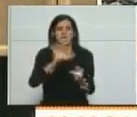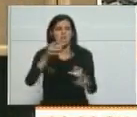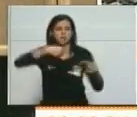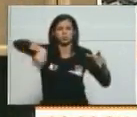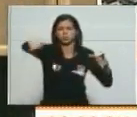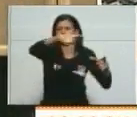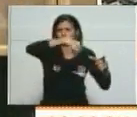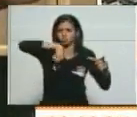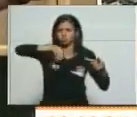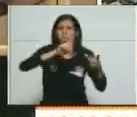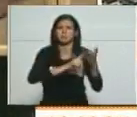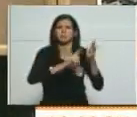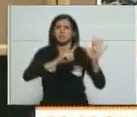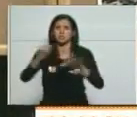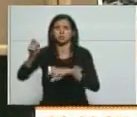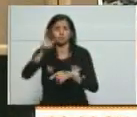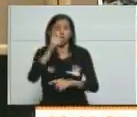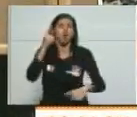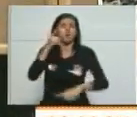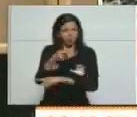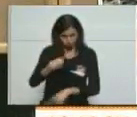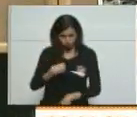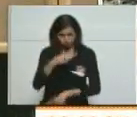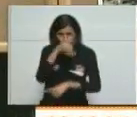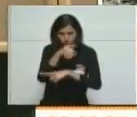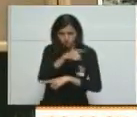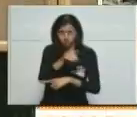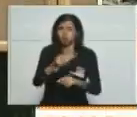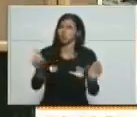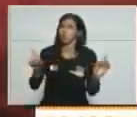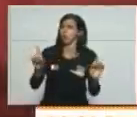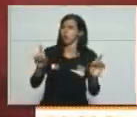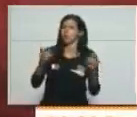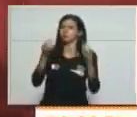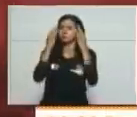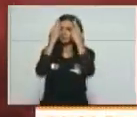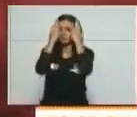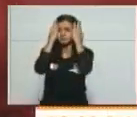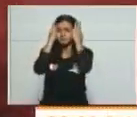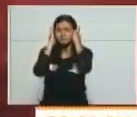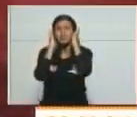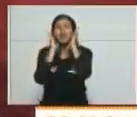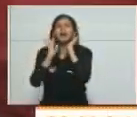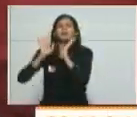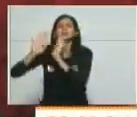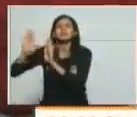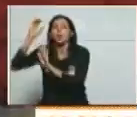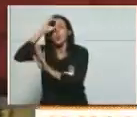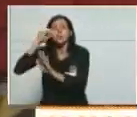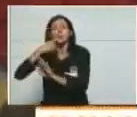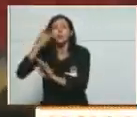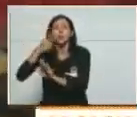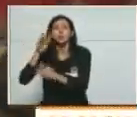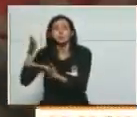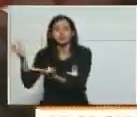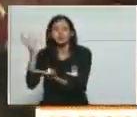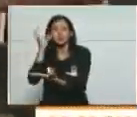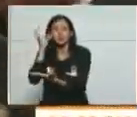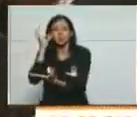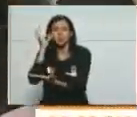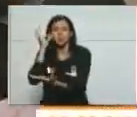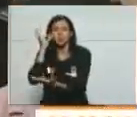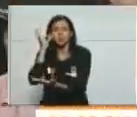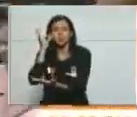1600 y pico que hay aquí, obligados todos y obligadas. Pero es una posición política. Es una